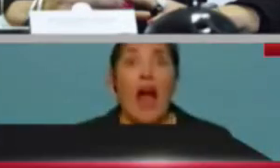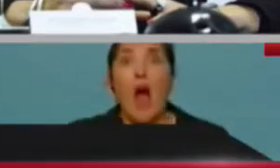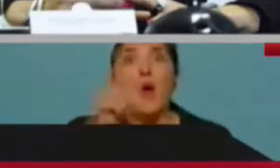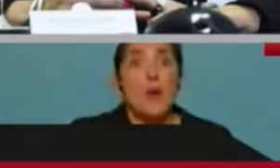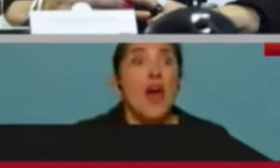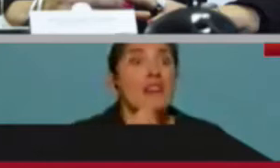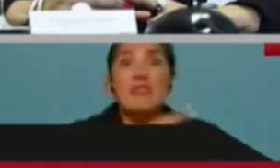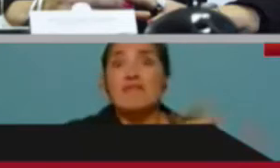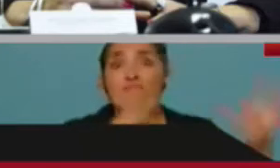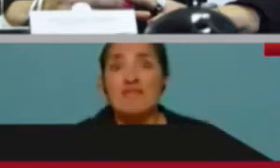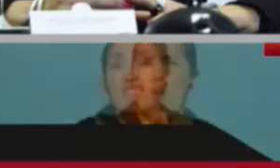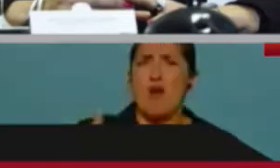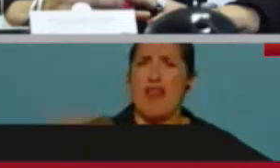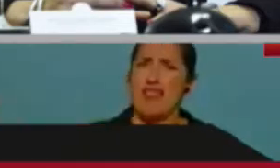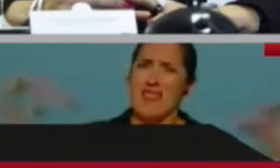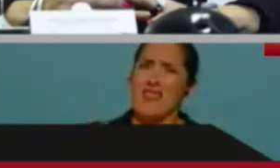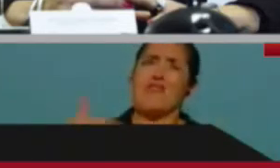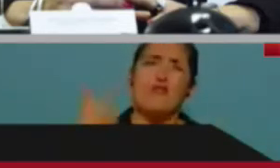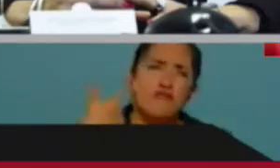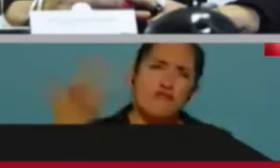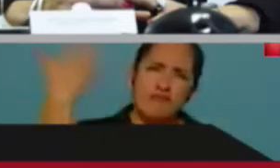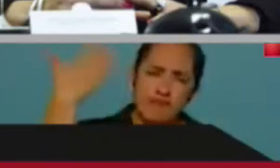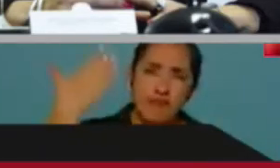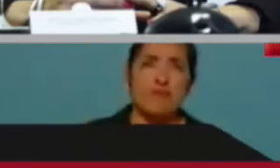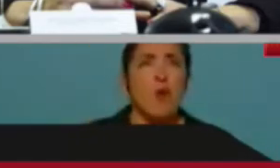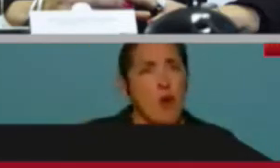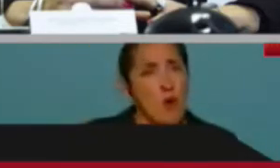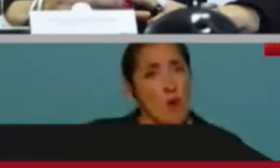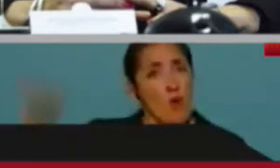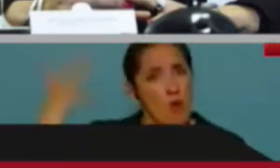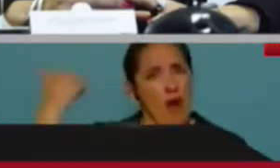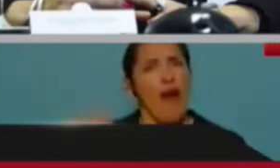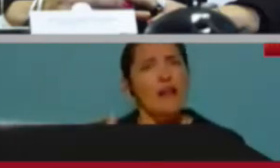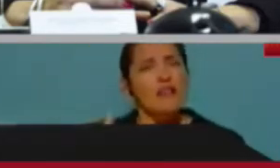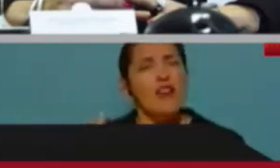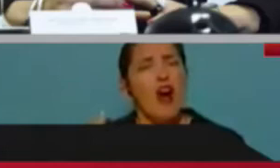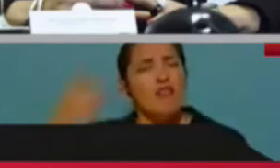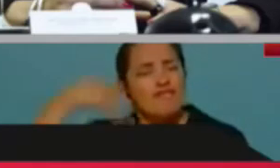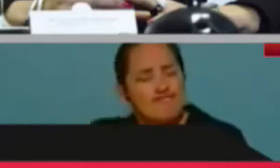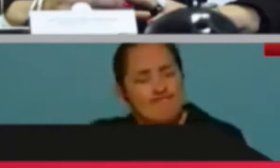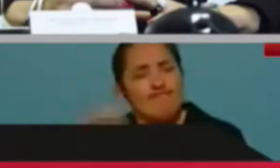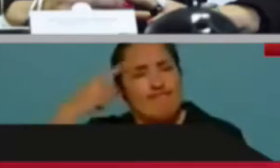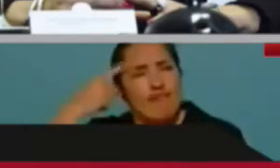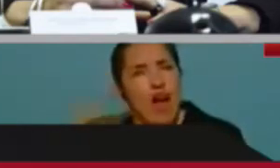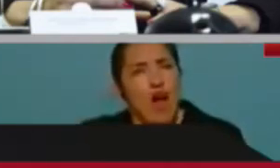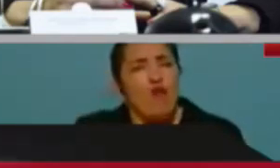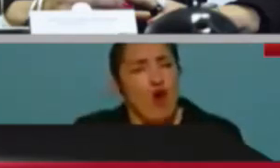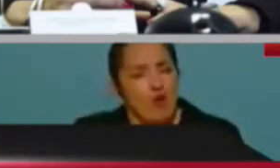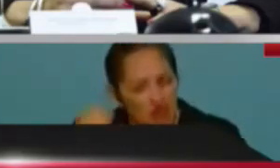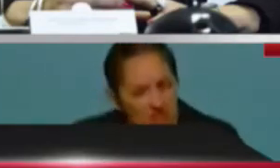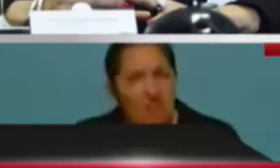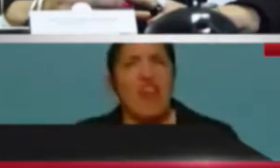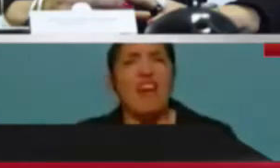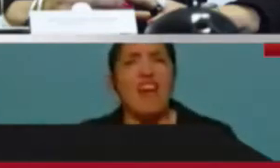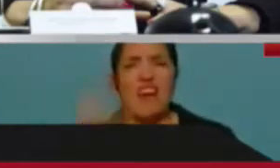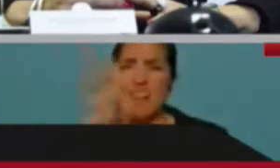ámbito de la energía, ¿no? En nuestro país, donde se ha beneficiado fuertemente a